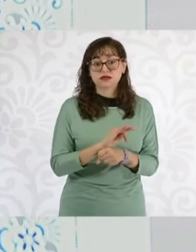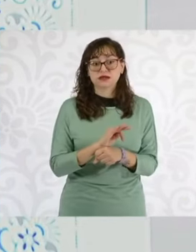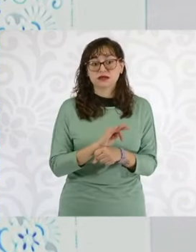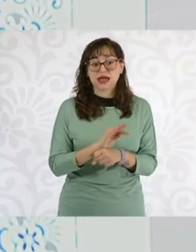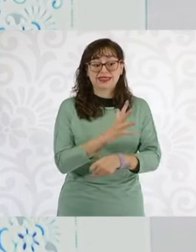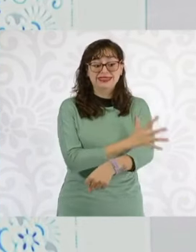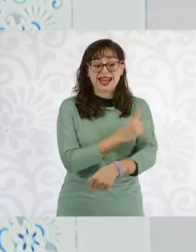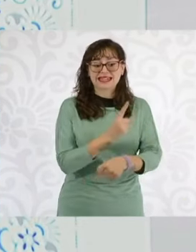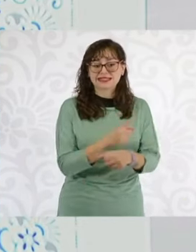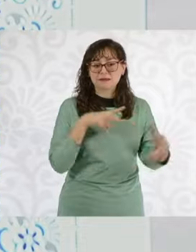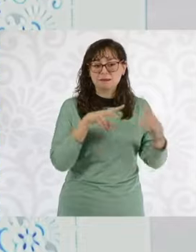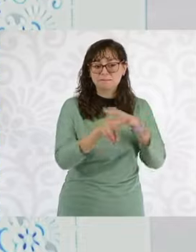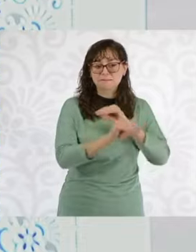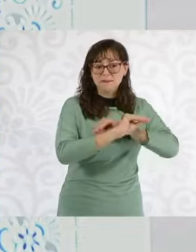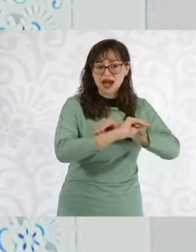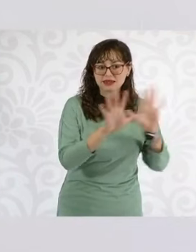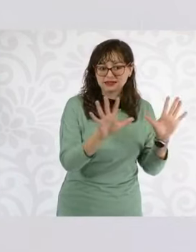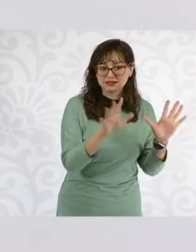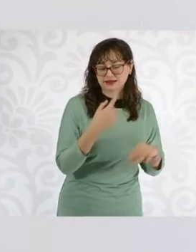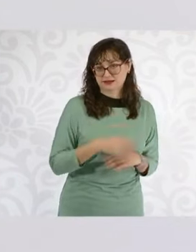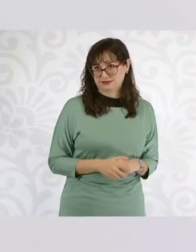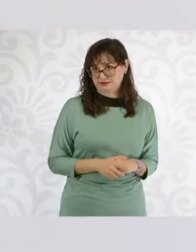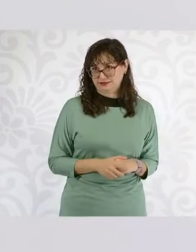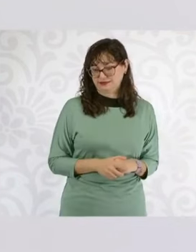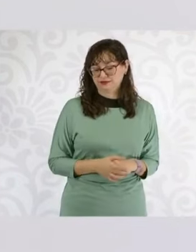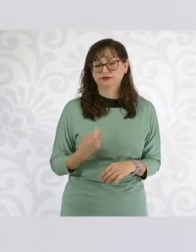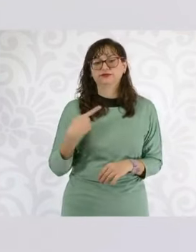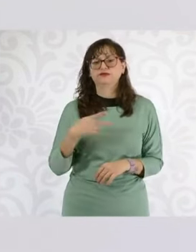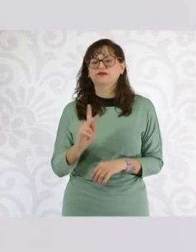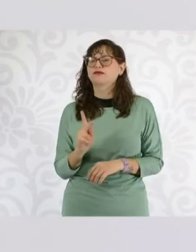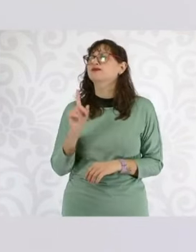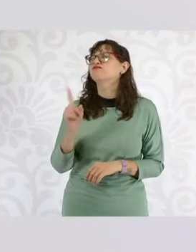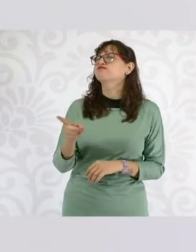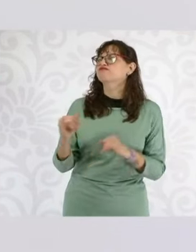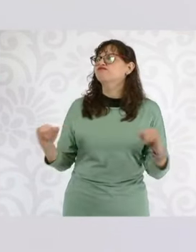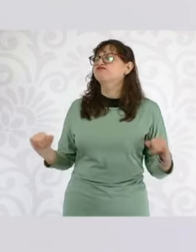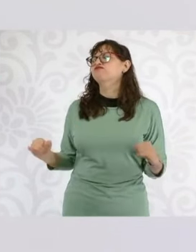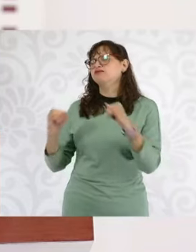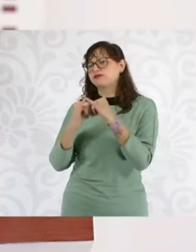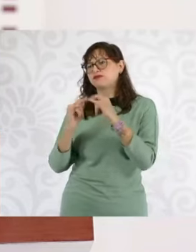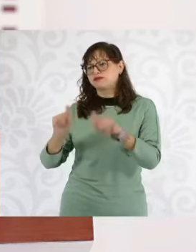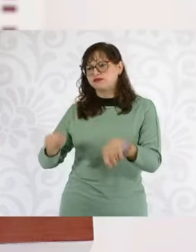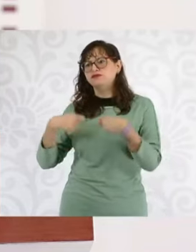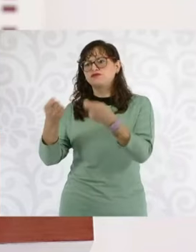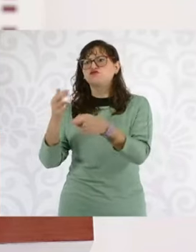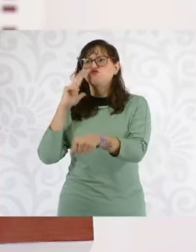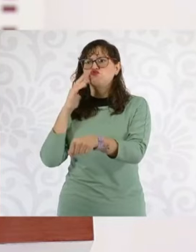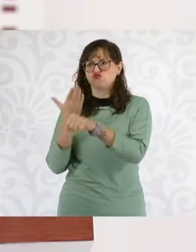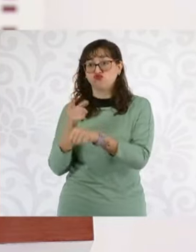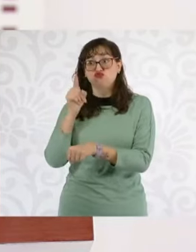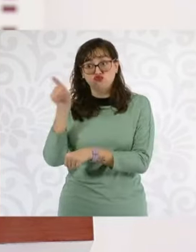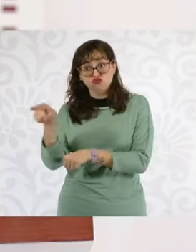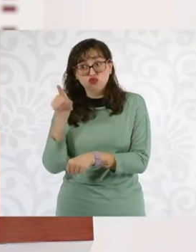Pero el asunto es, ¿se crea un organismo como este, que está para garantizar la transparencia, que